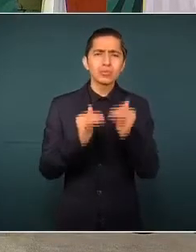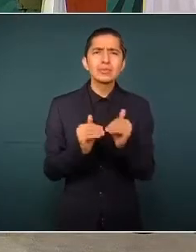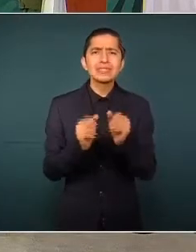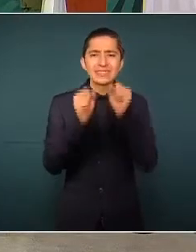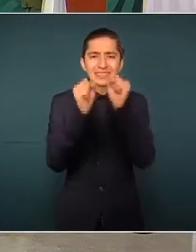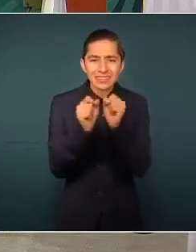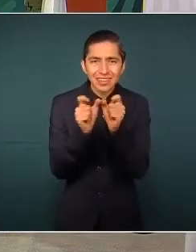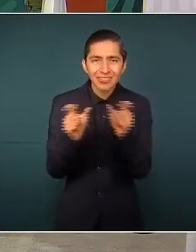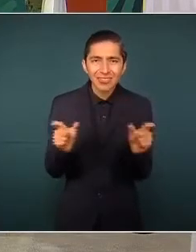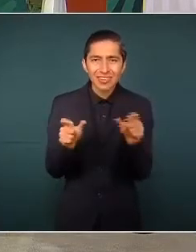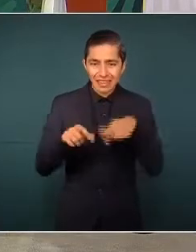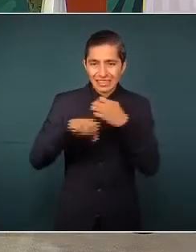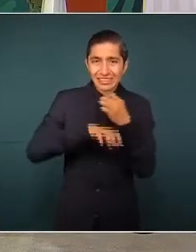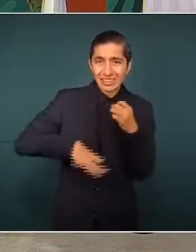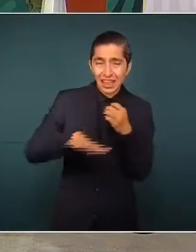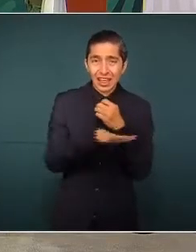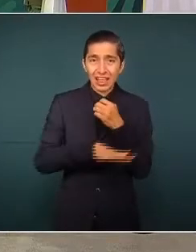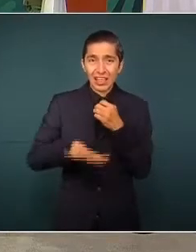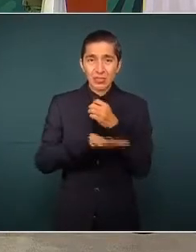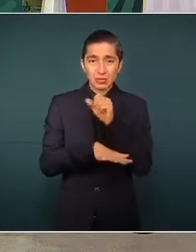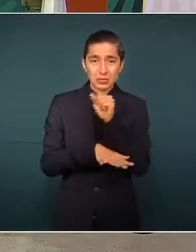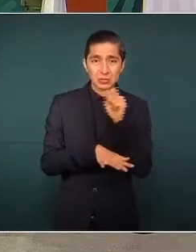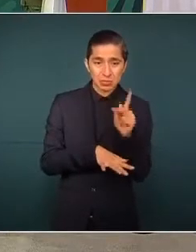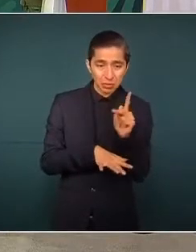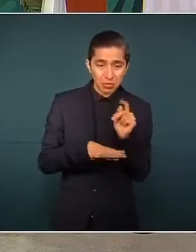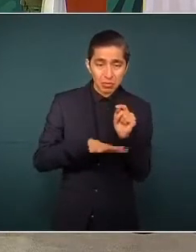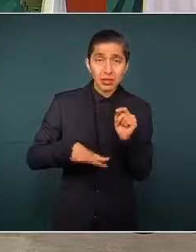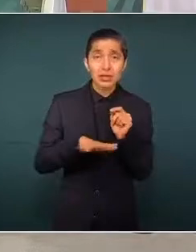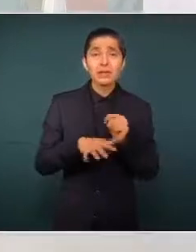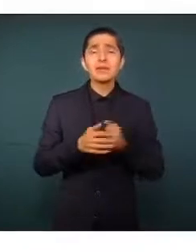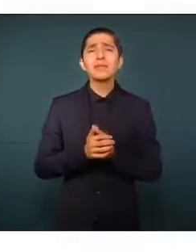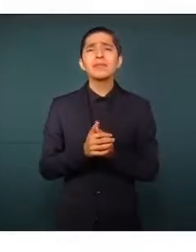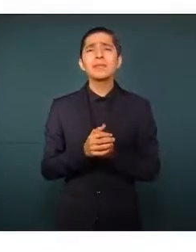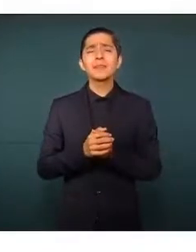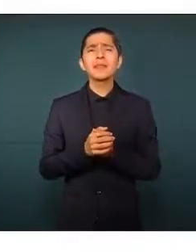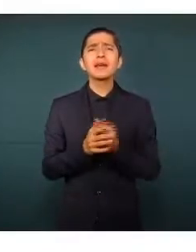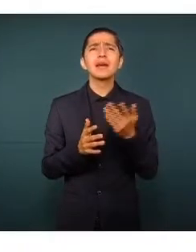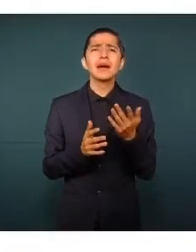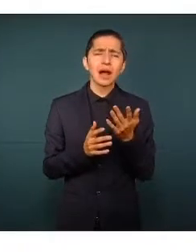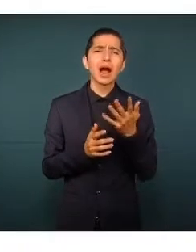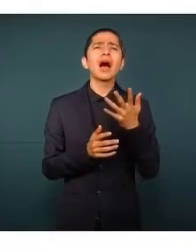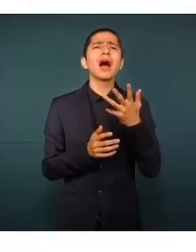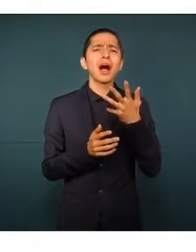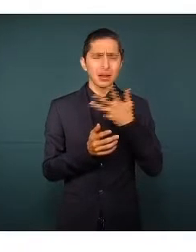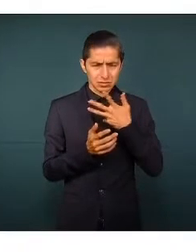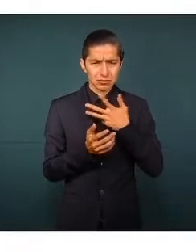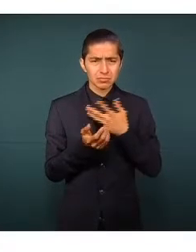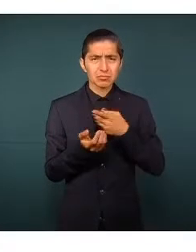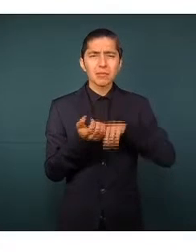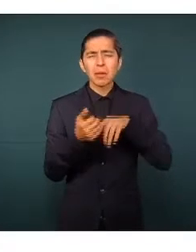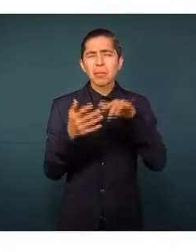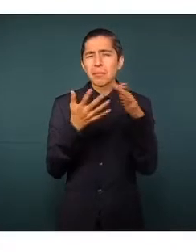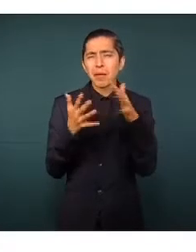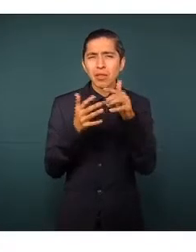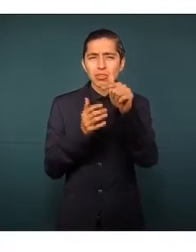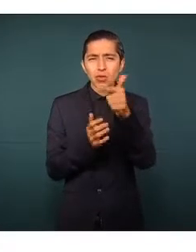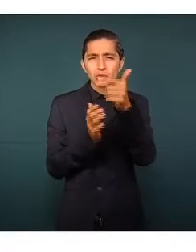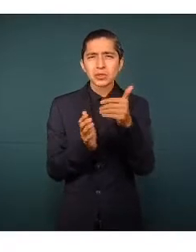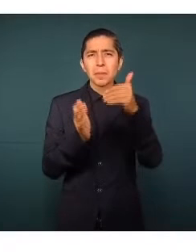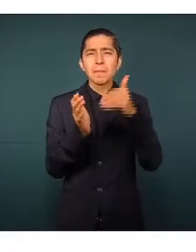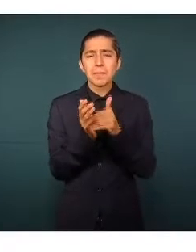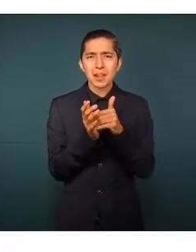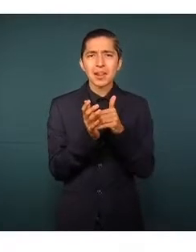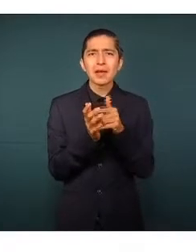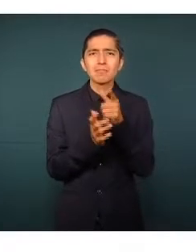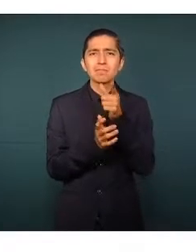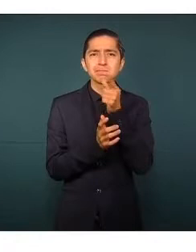pública del Estado, se tienen alrededor, un poco más de 12,000